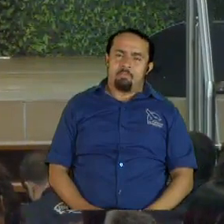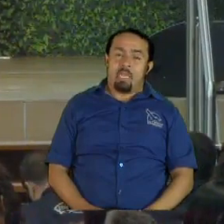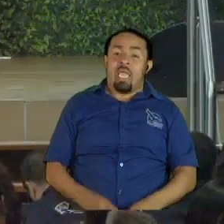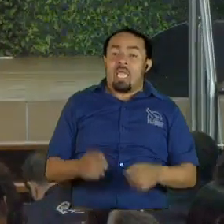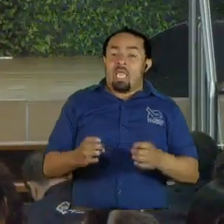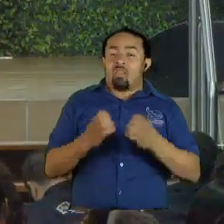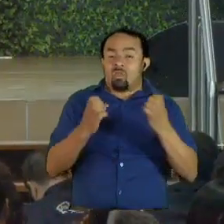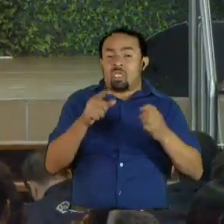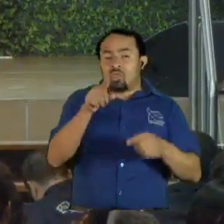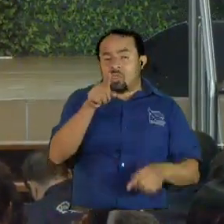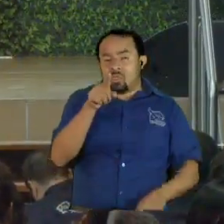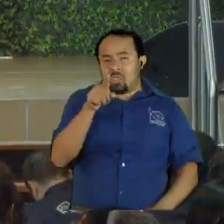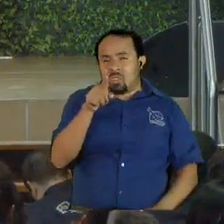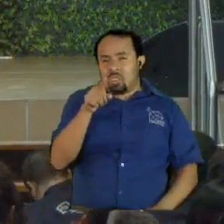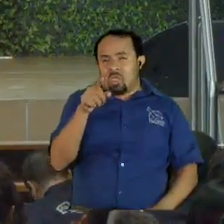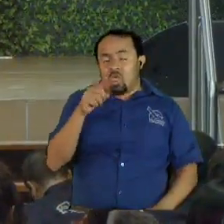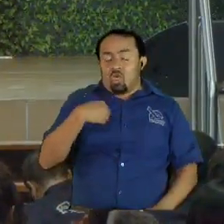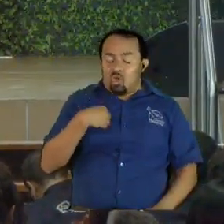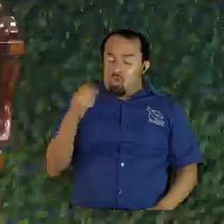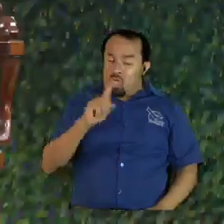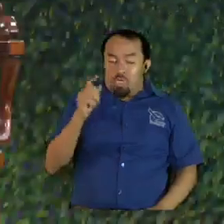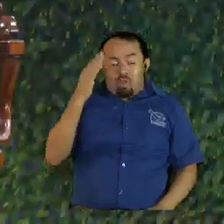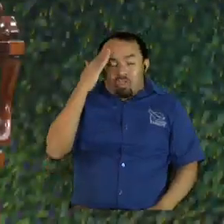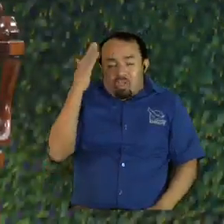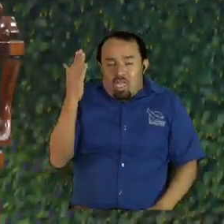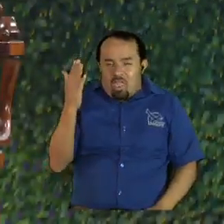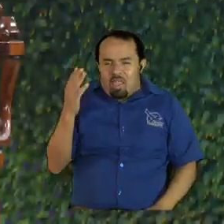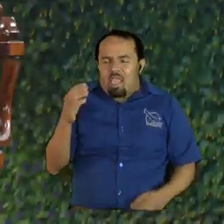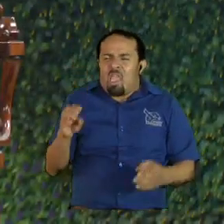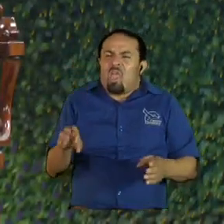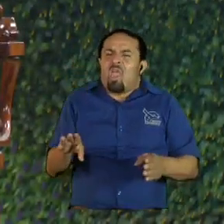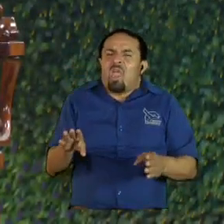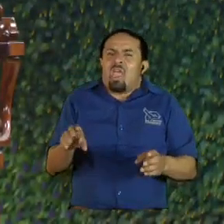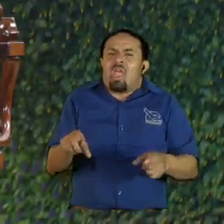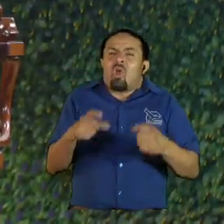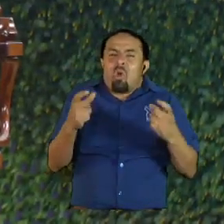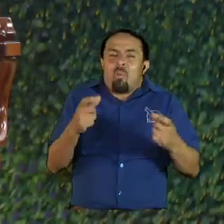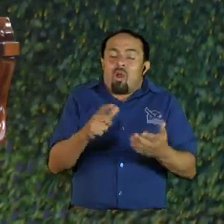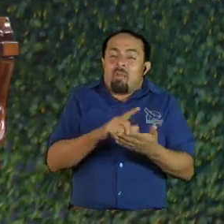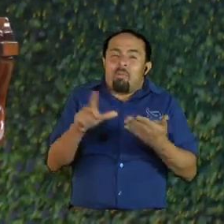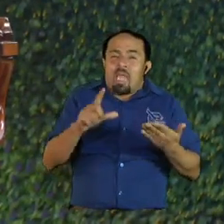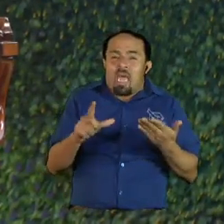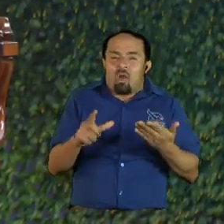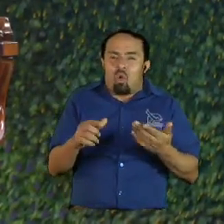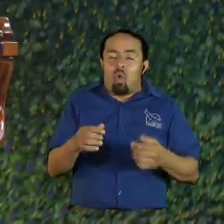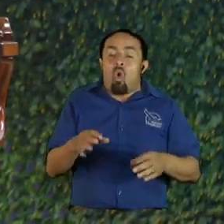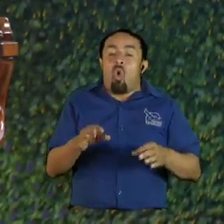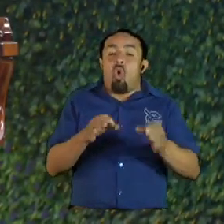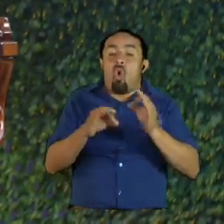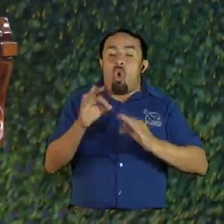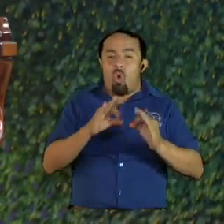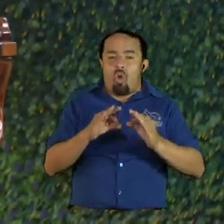Pero entonces ahorita ya no sé si le hablo de cómo limpiarlo o el galardón.